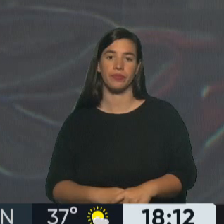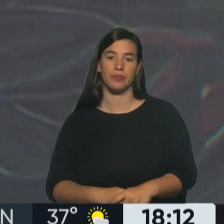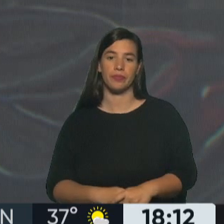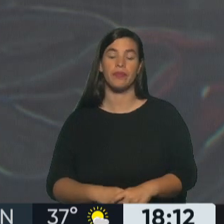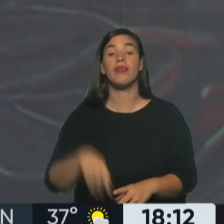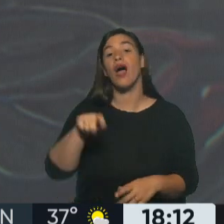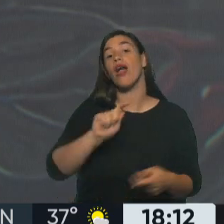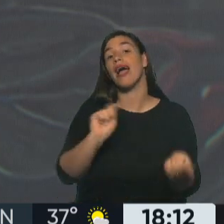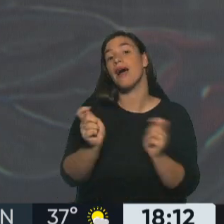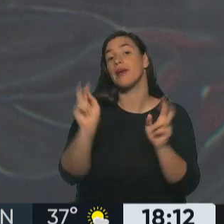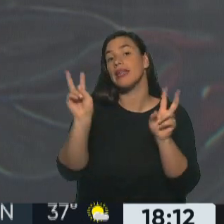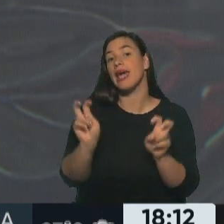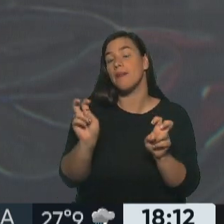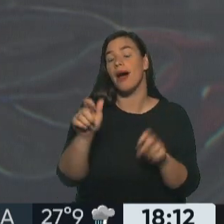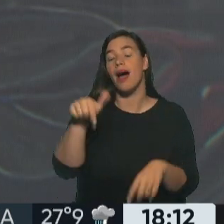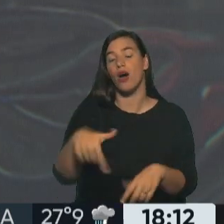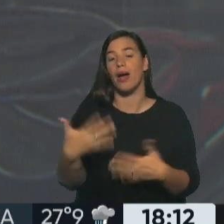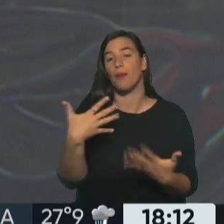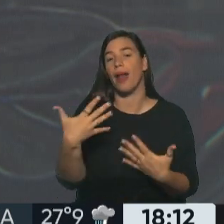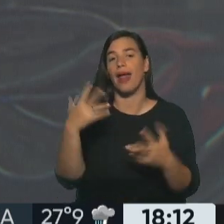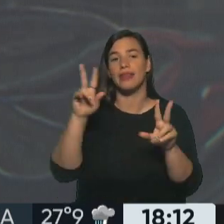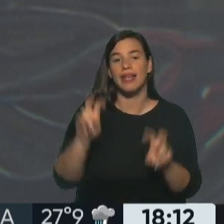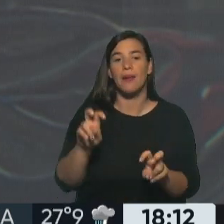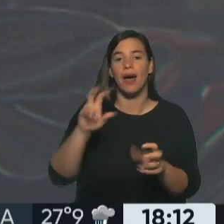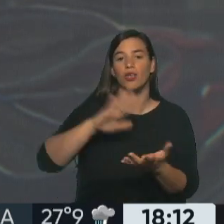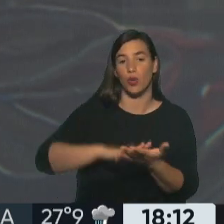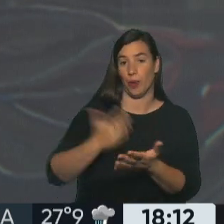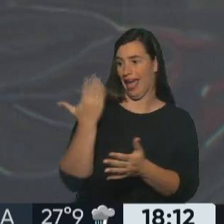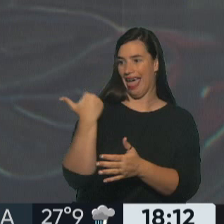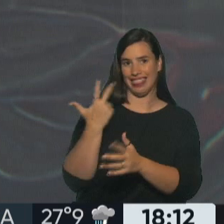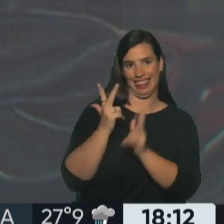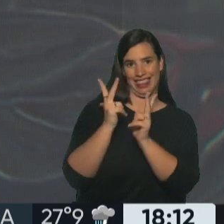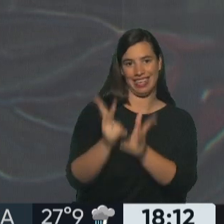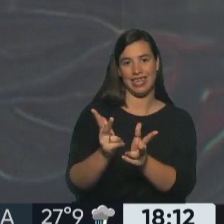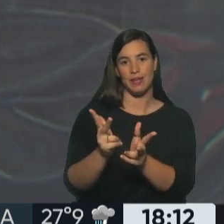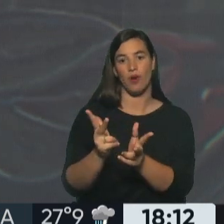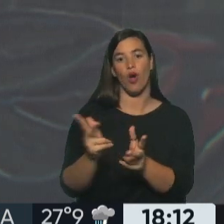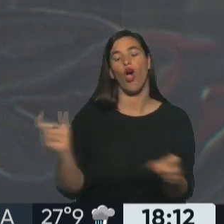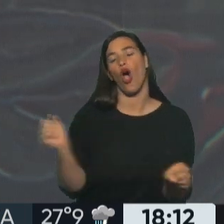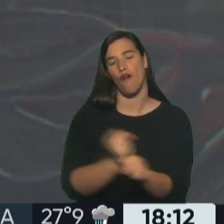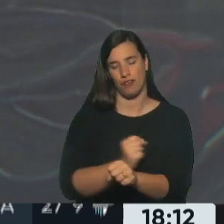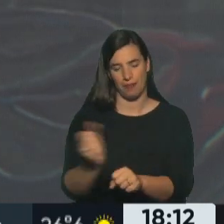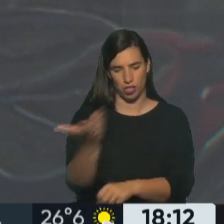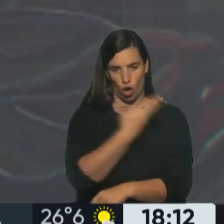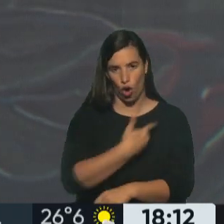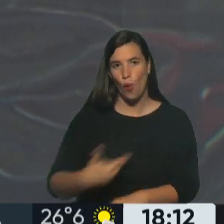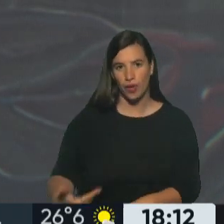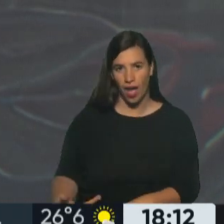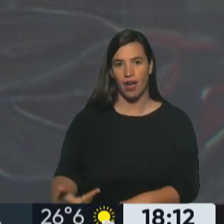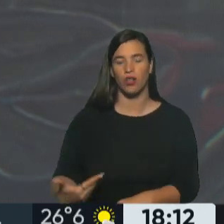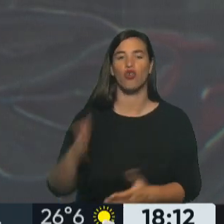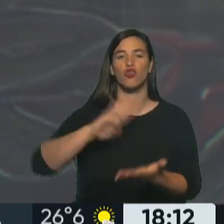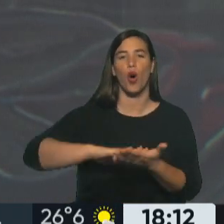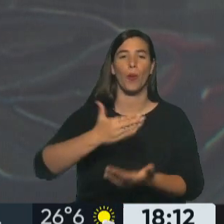Vamos a cambiar de tema y vamos a hablar de uno de los temas que lo adelantamos en la apertura y fue la confirmación del gobierno, hablando de la comitiva del FMI